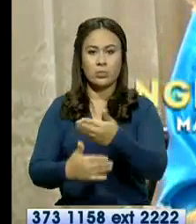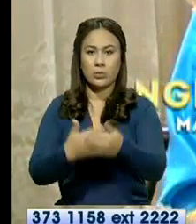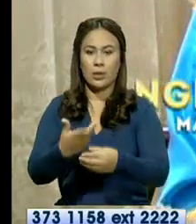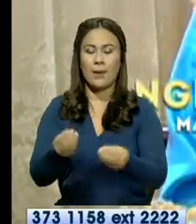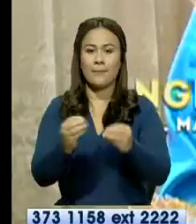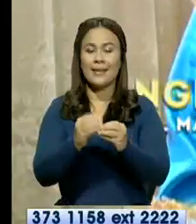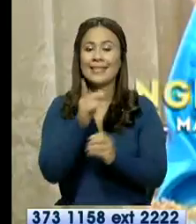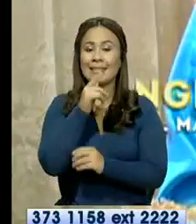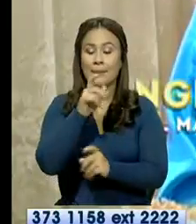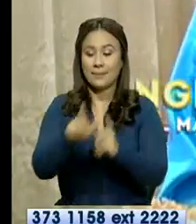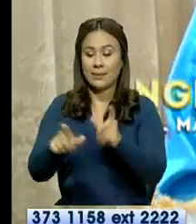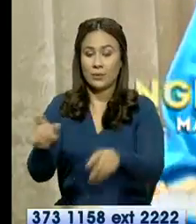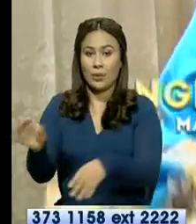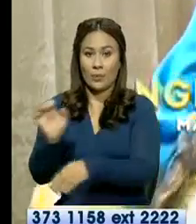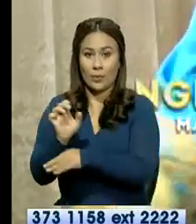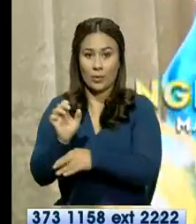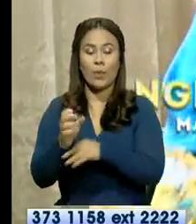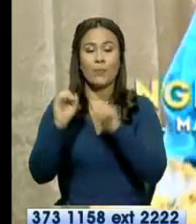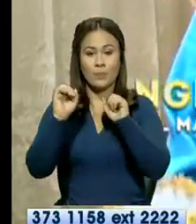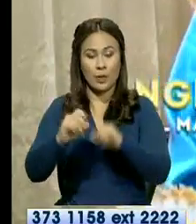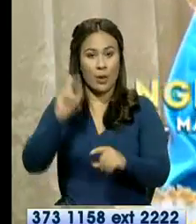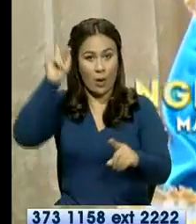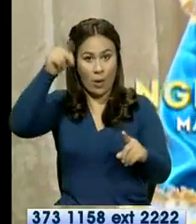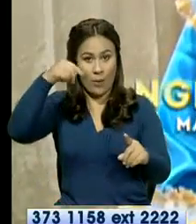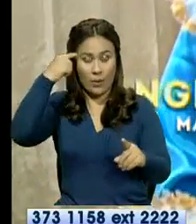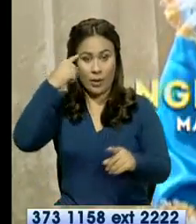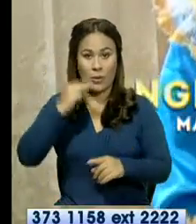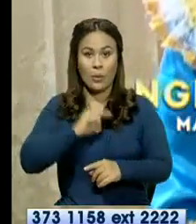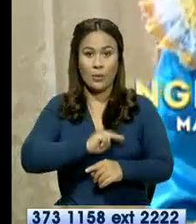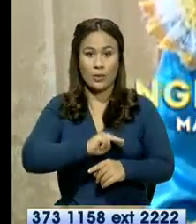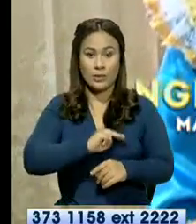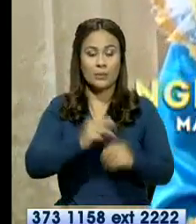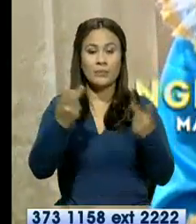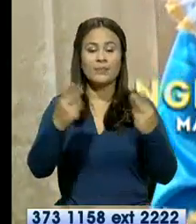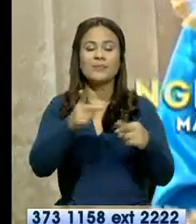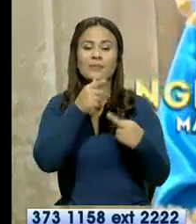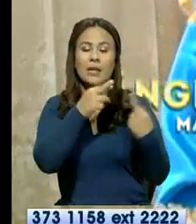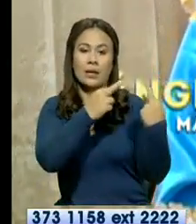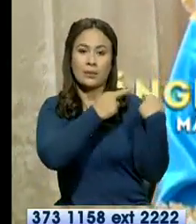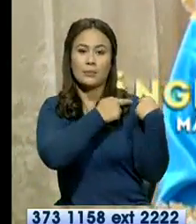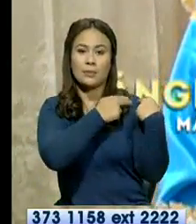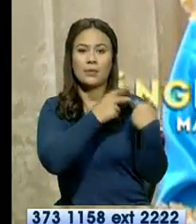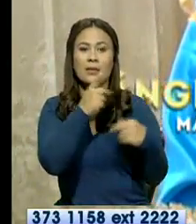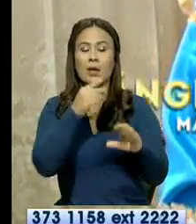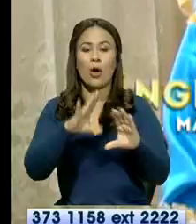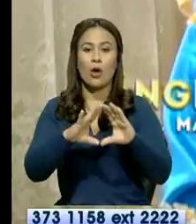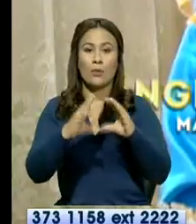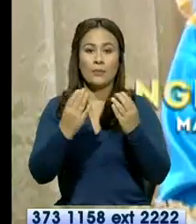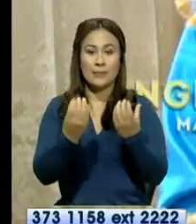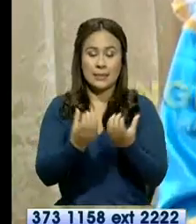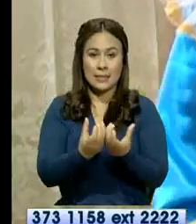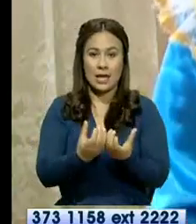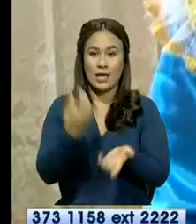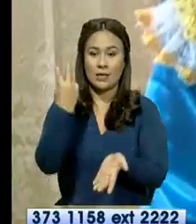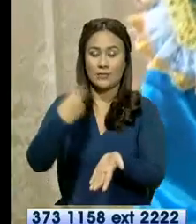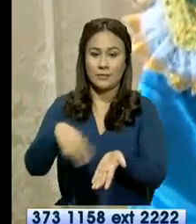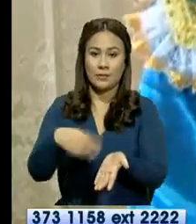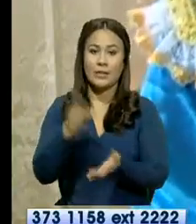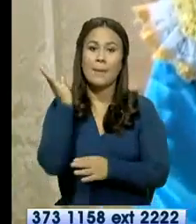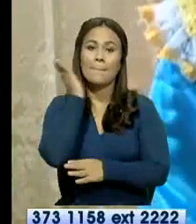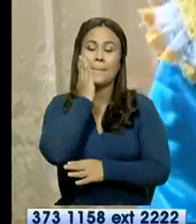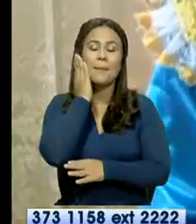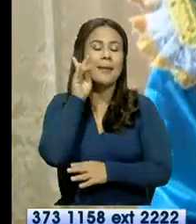Estado ecuatoriano y el gobierno local, el municipio a cargo del cual está el comité de fiestas y de Mamá